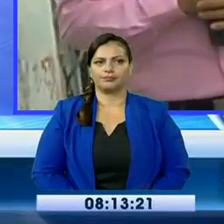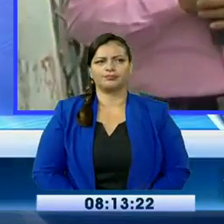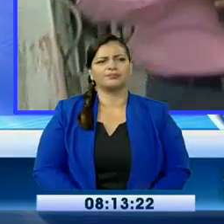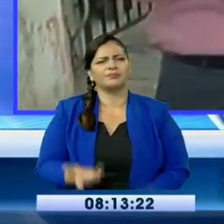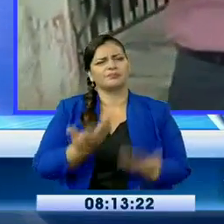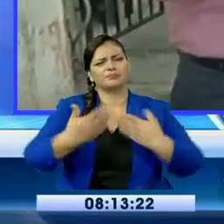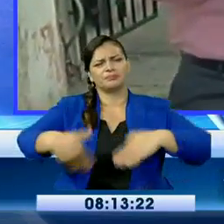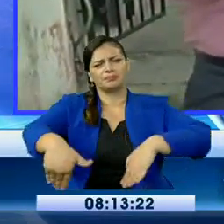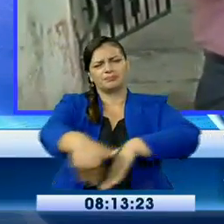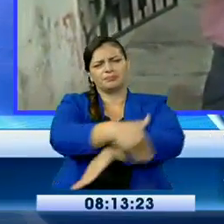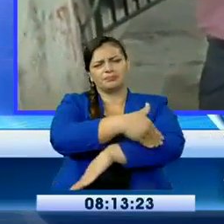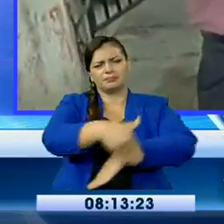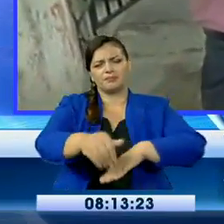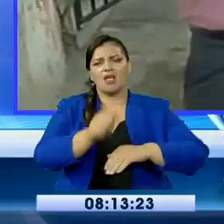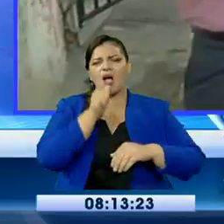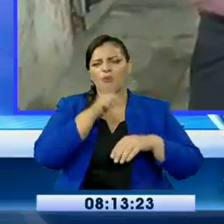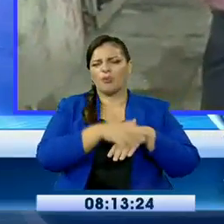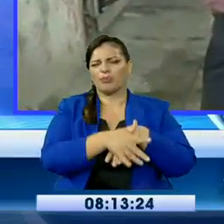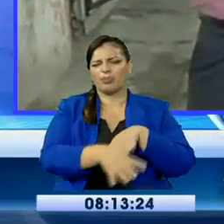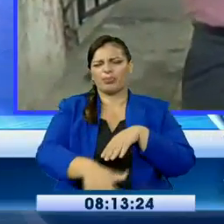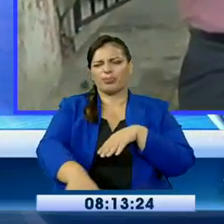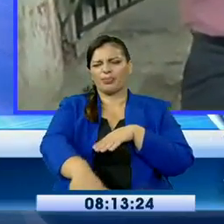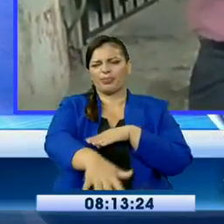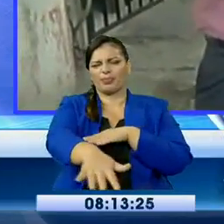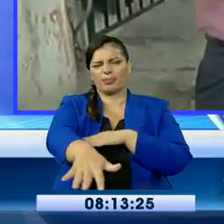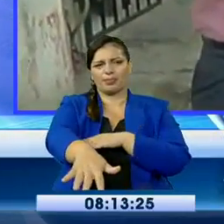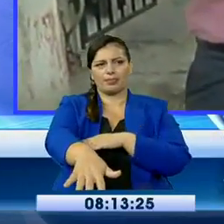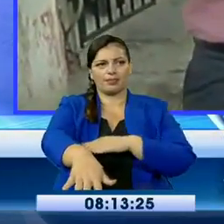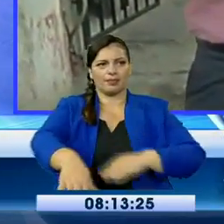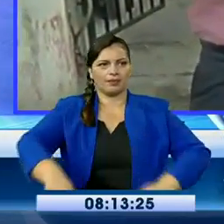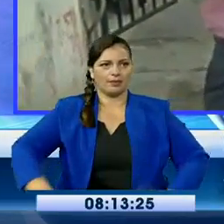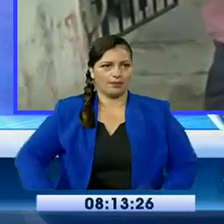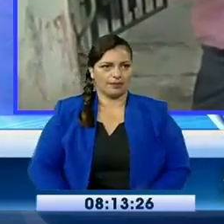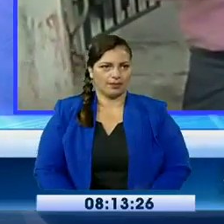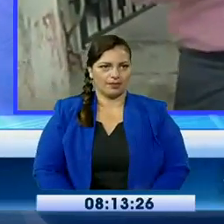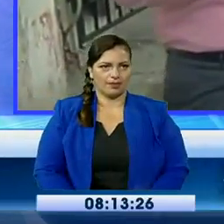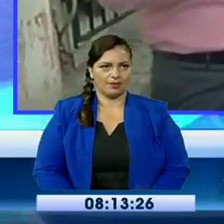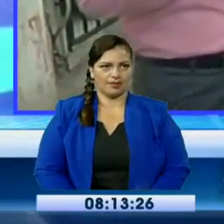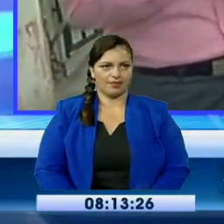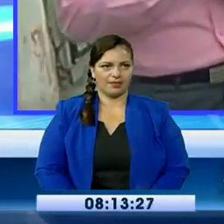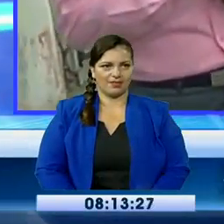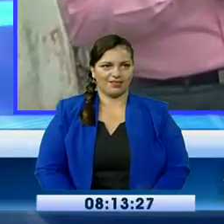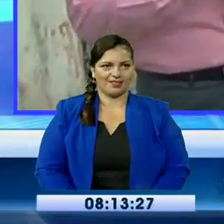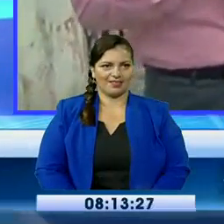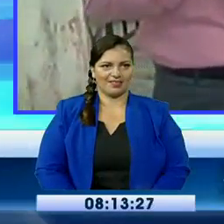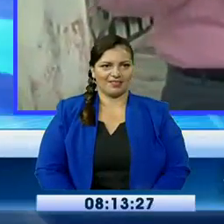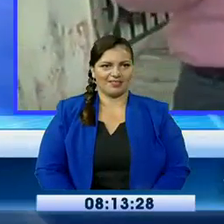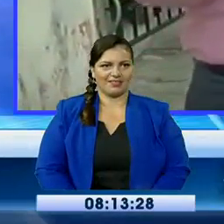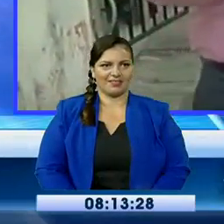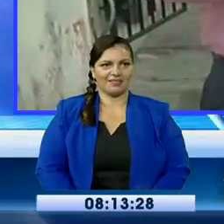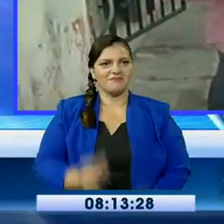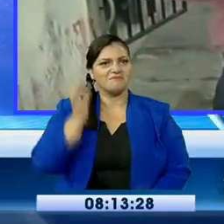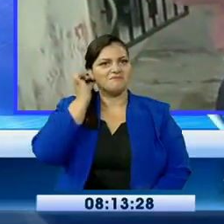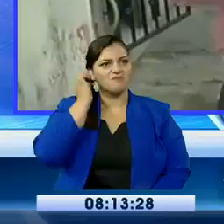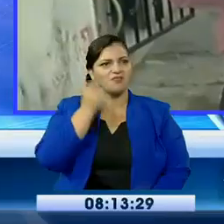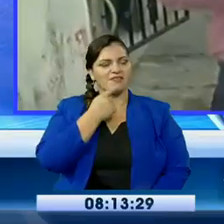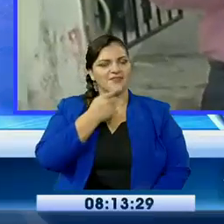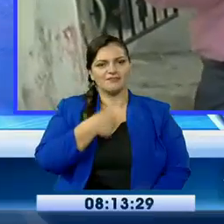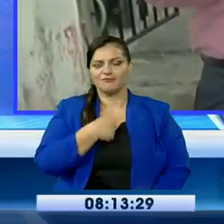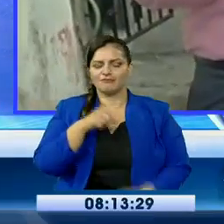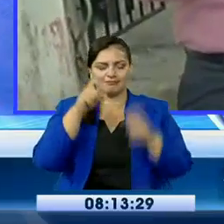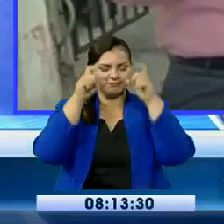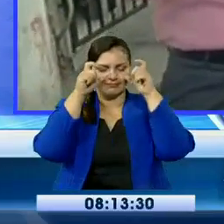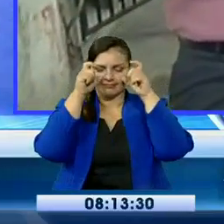calles, ¿no? Que están inundadas, ¿verdad? Sí. Juguito, yo no necesito lente. Ah, muy bien. Necesita lente,